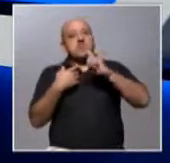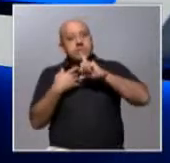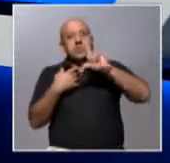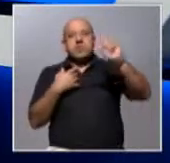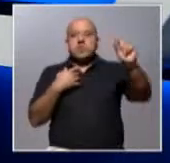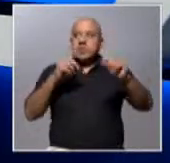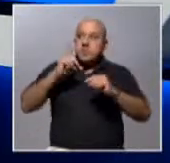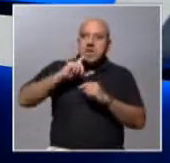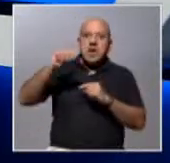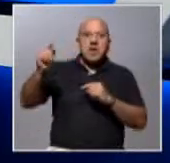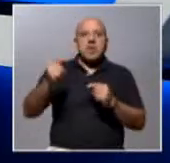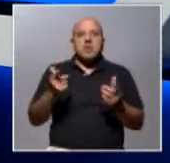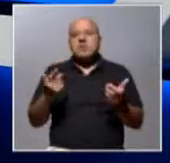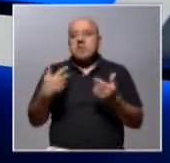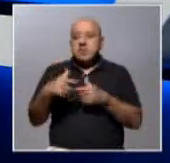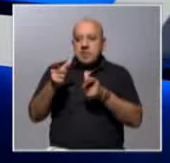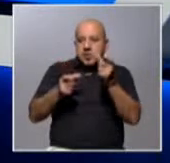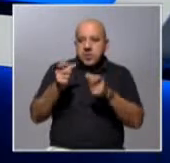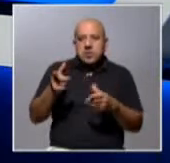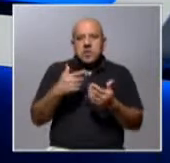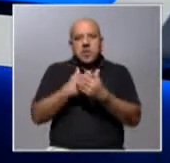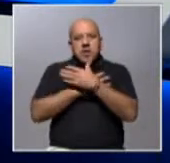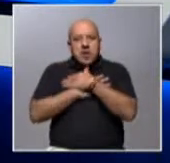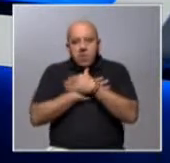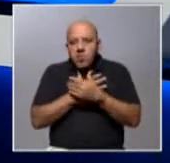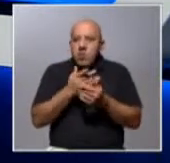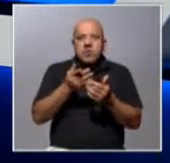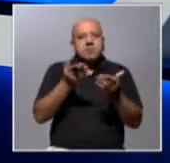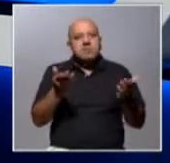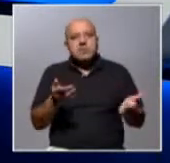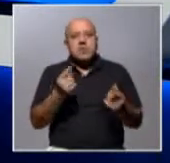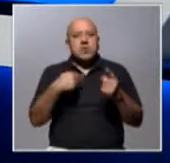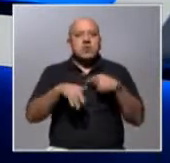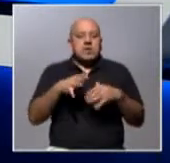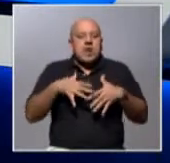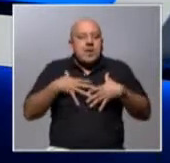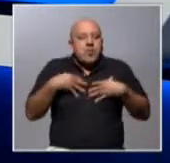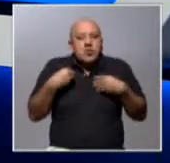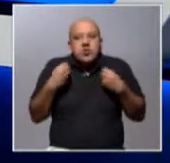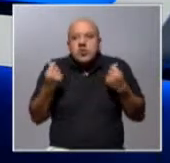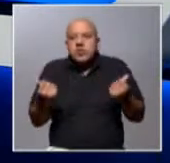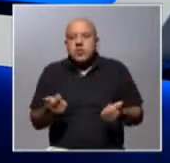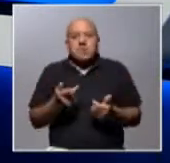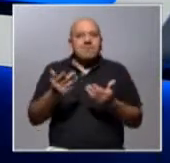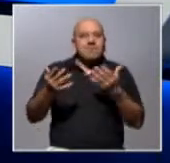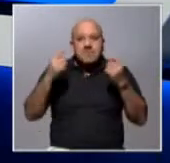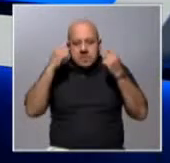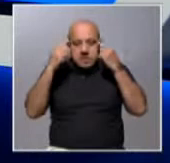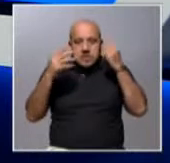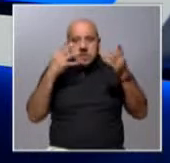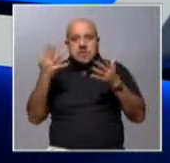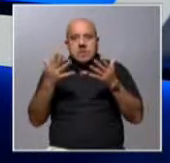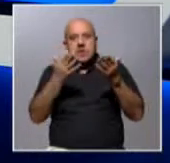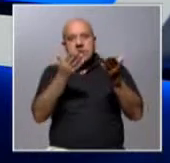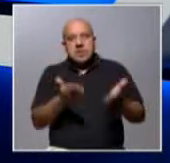la gente que más queremos. Entonces, las emociones se pueden disparar para cualquier lado y uno puede ver a un enemigo en